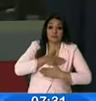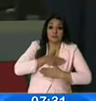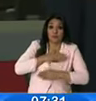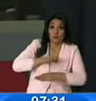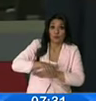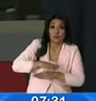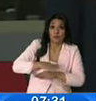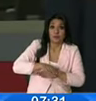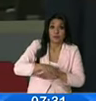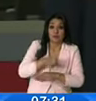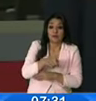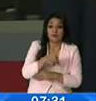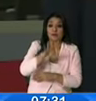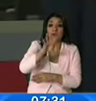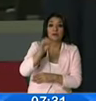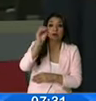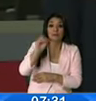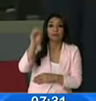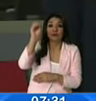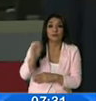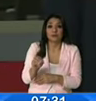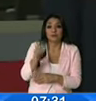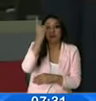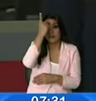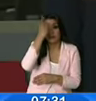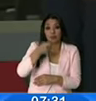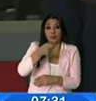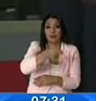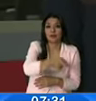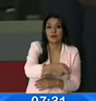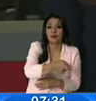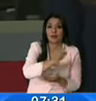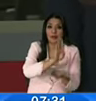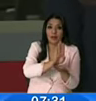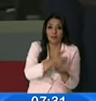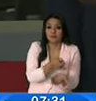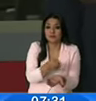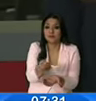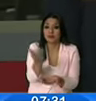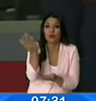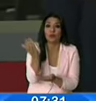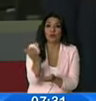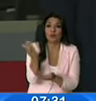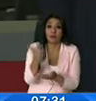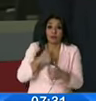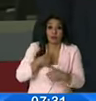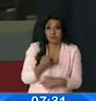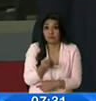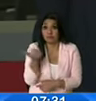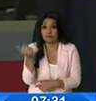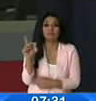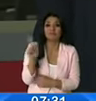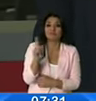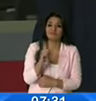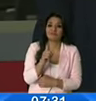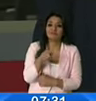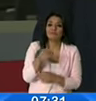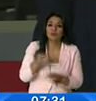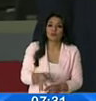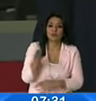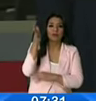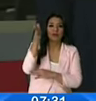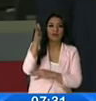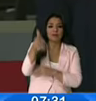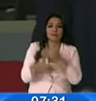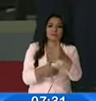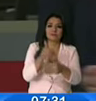responsabilidad en la eliminación del 40% del aporte del gobierno nacional para las pensiones jubilares. Lo afirmó en la audiencia oral como parte del